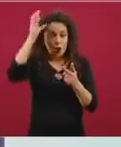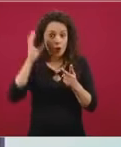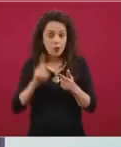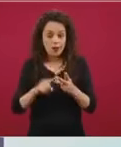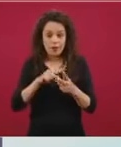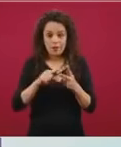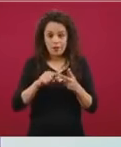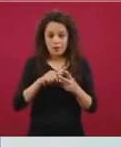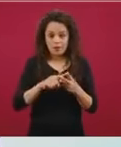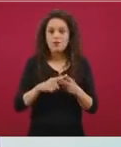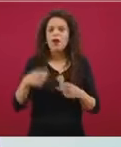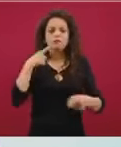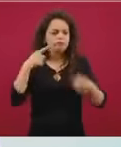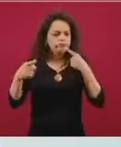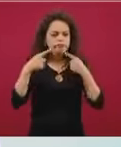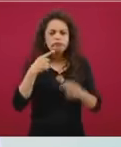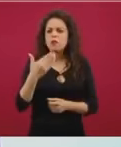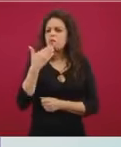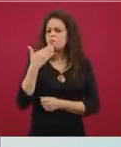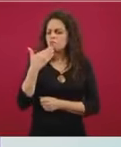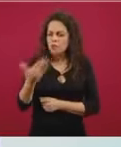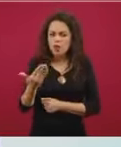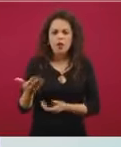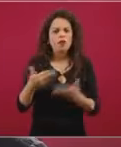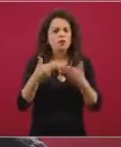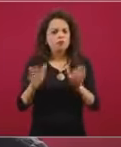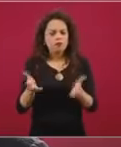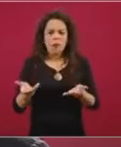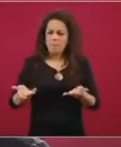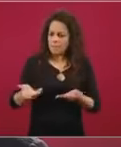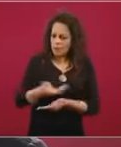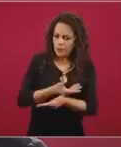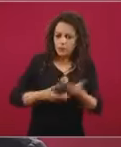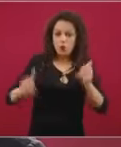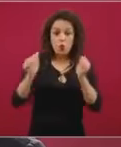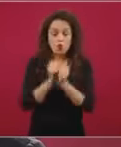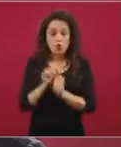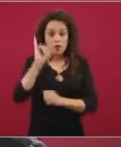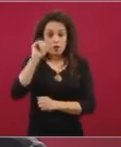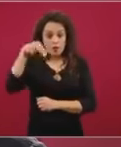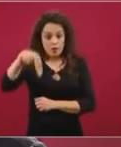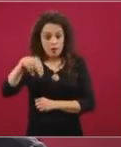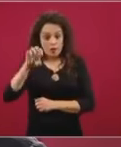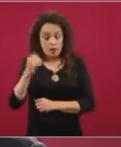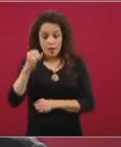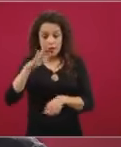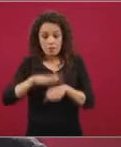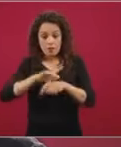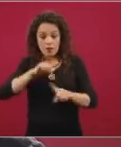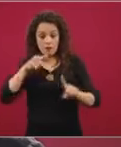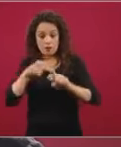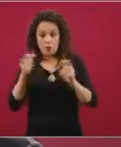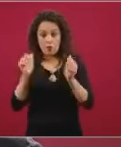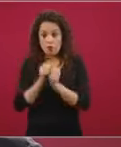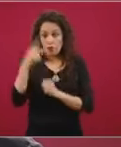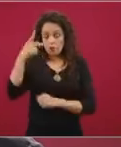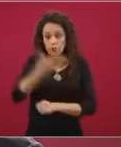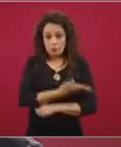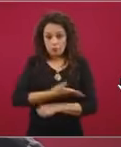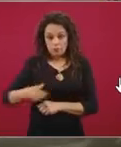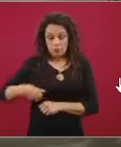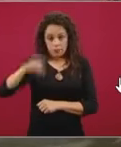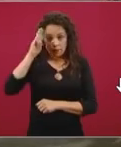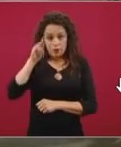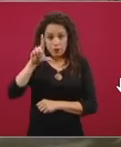fluido, muy constructivo, muy abierto, muy colaborativo con el INE y en especial con su presidente, el